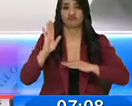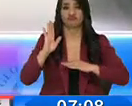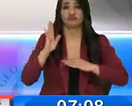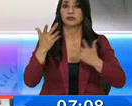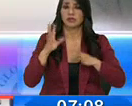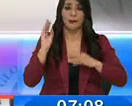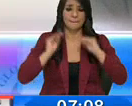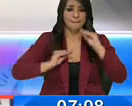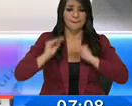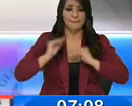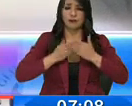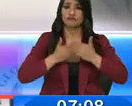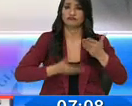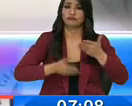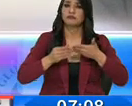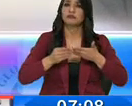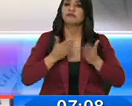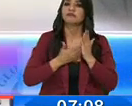repensando